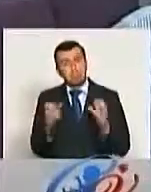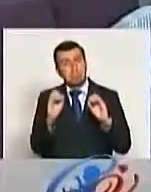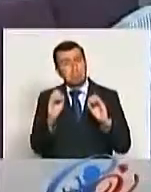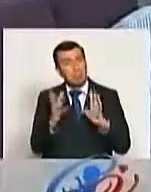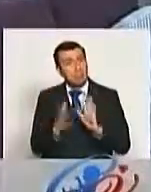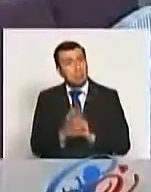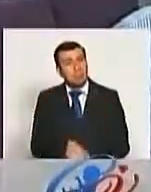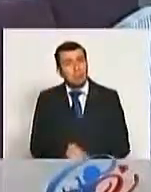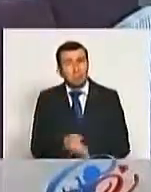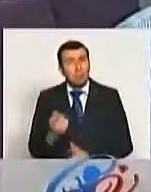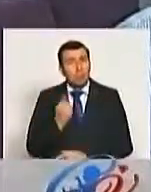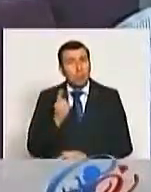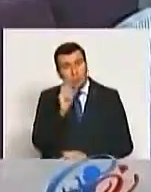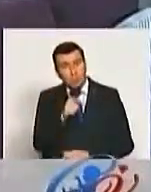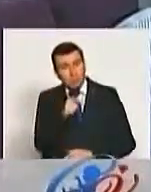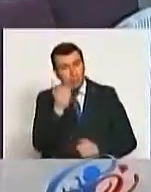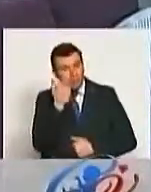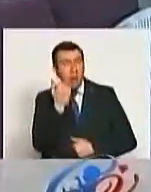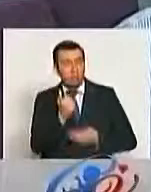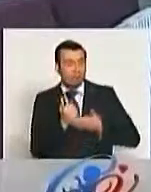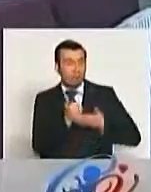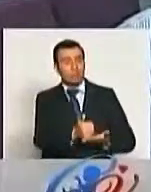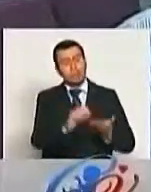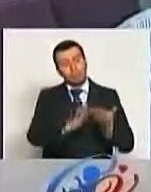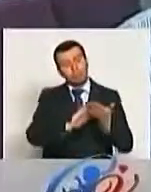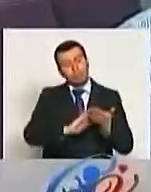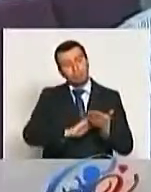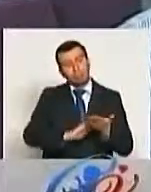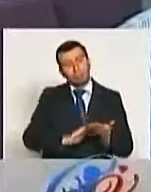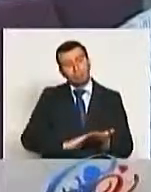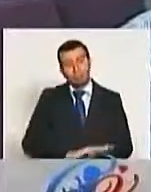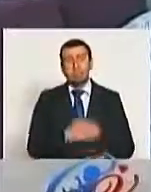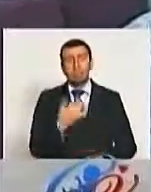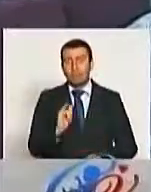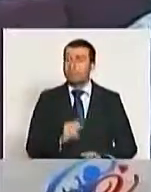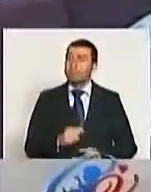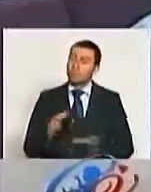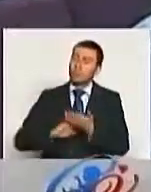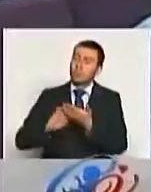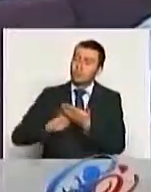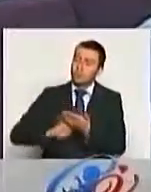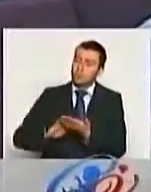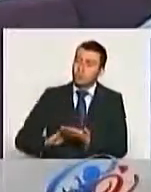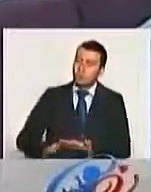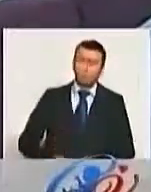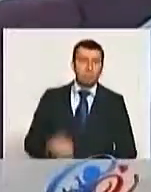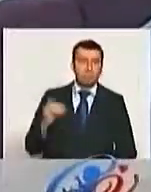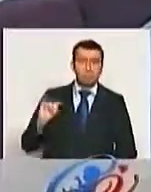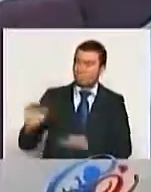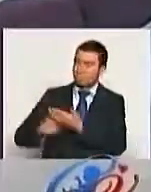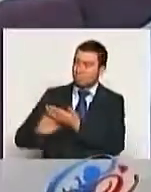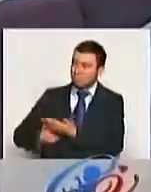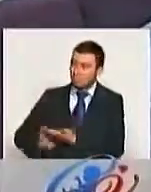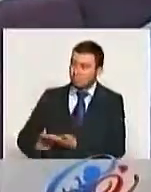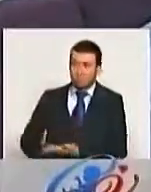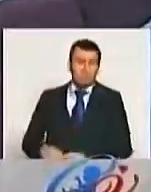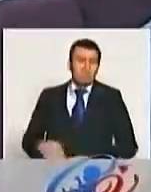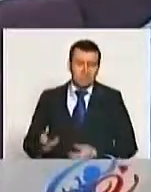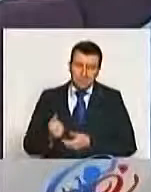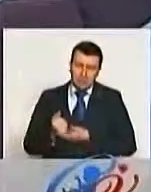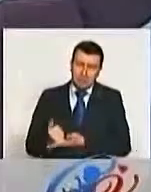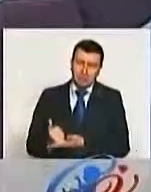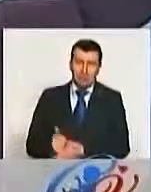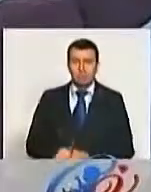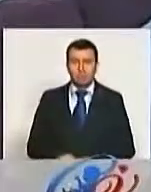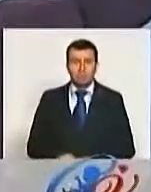nos dedicamos a tratar enfermos. Y esto es muy triste, porque es que no tiene sentido. Cuando la enfermedad llega a nuestro